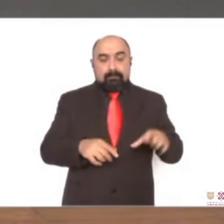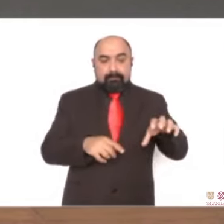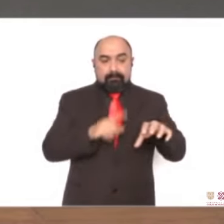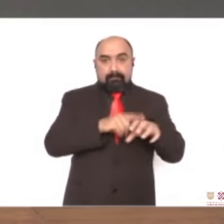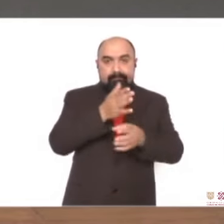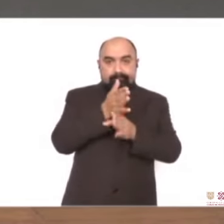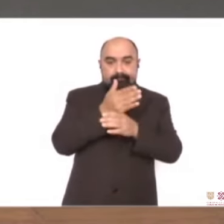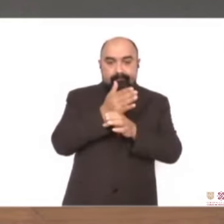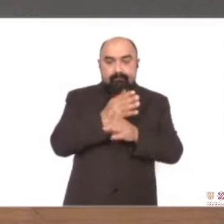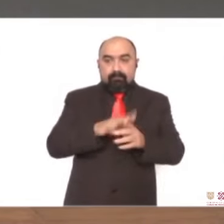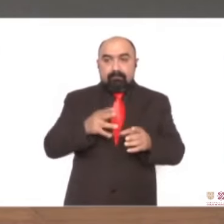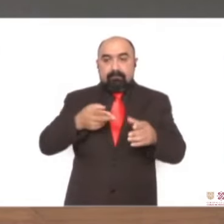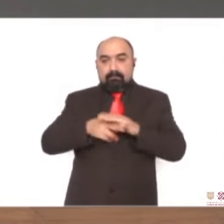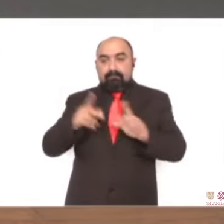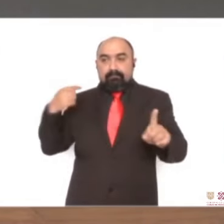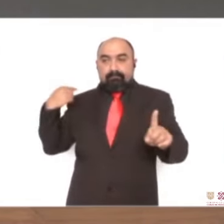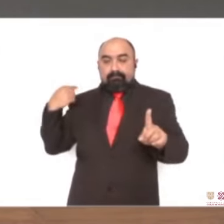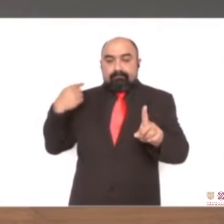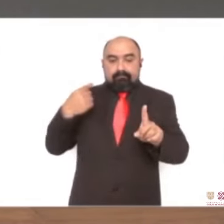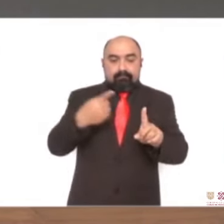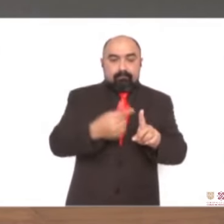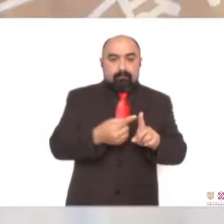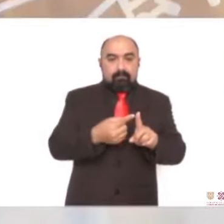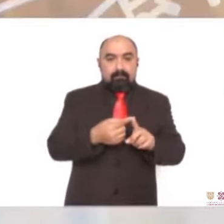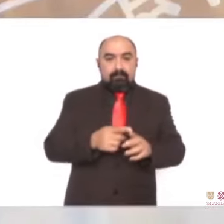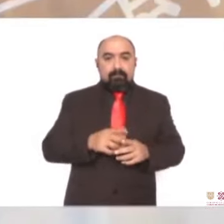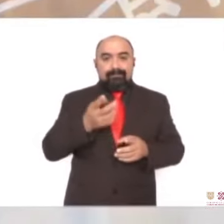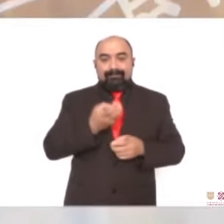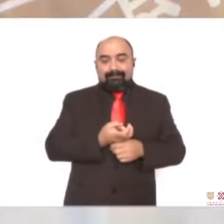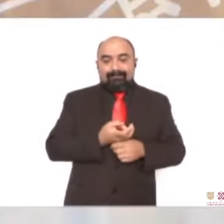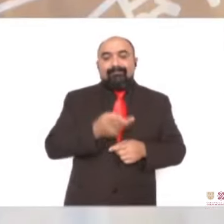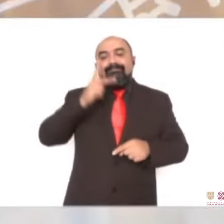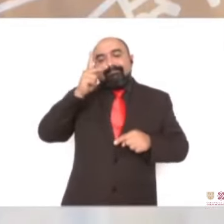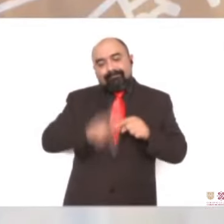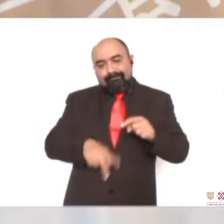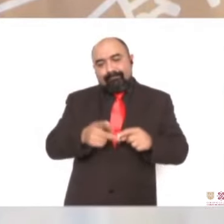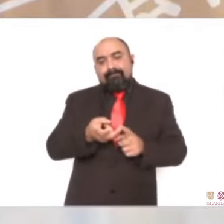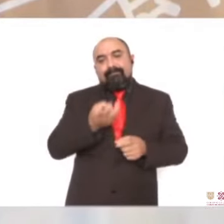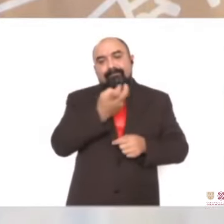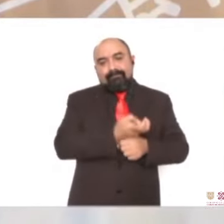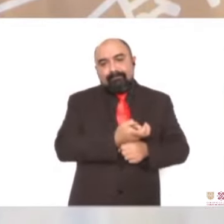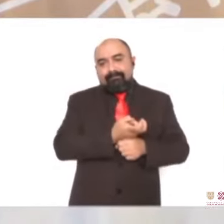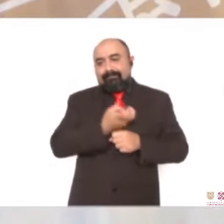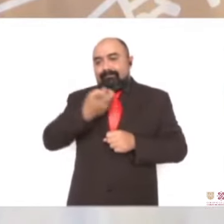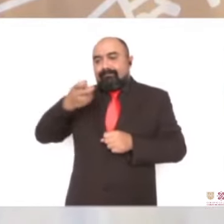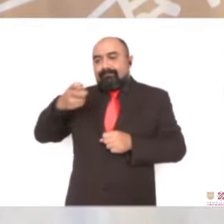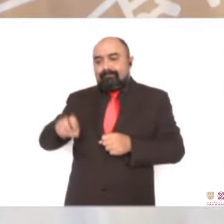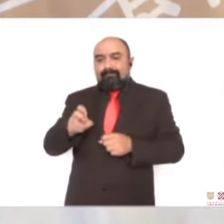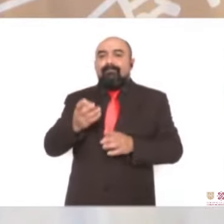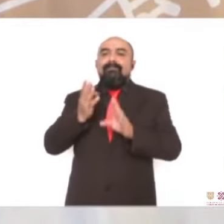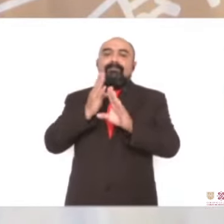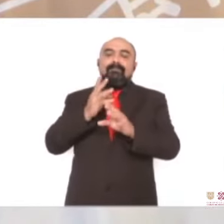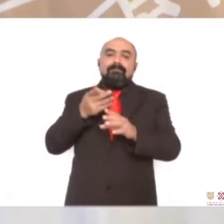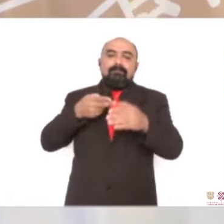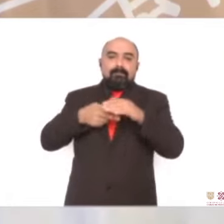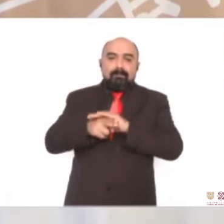de Pantitlán, o sea, la gente que viene de Pantitlán tiene que interrumpir su llegada al transborde